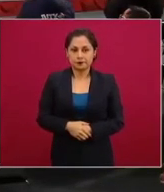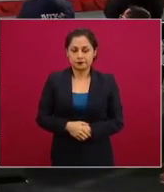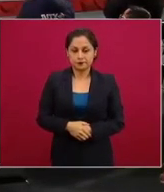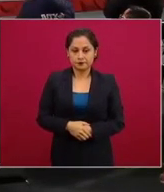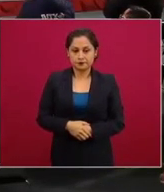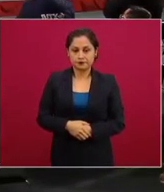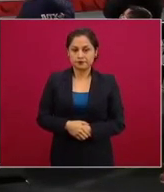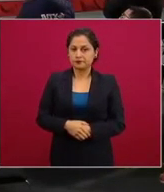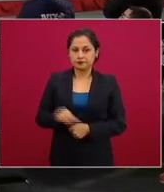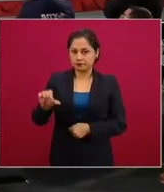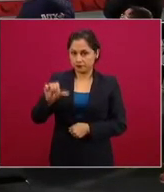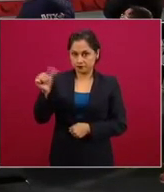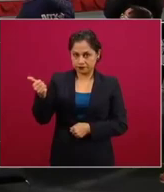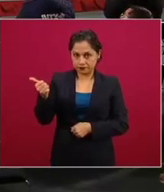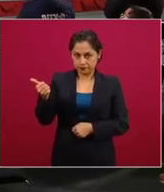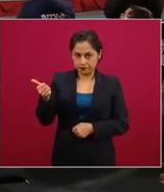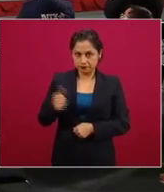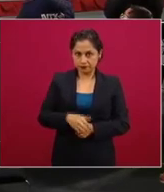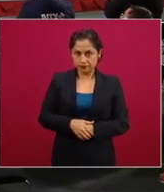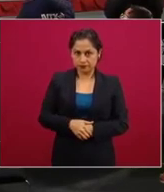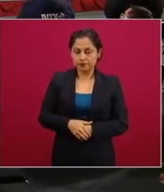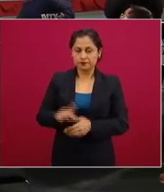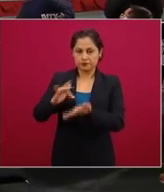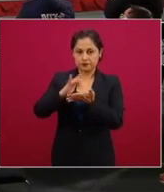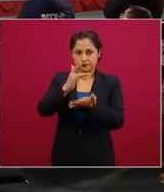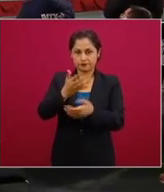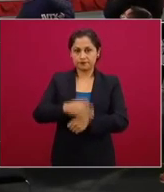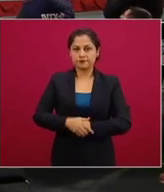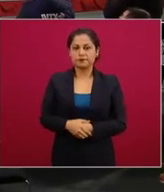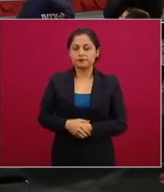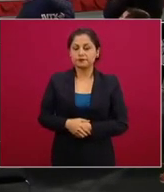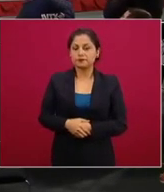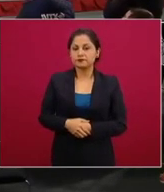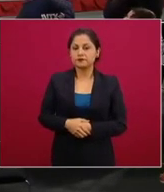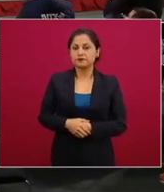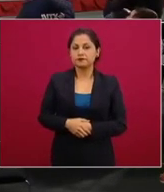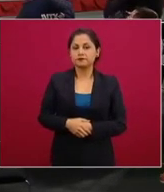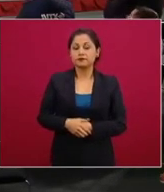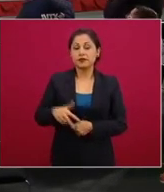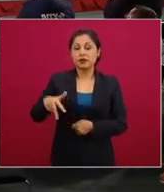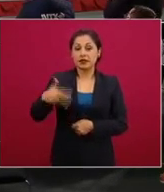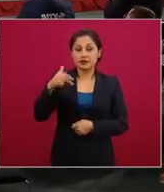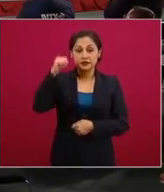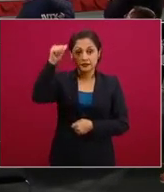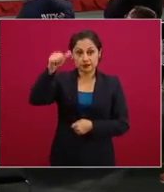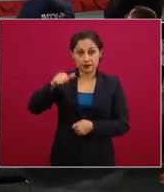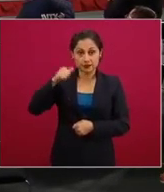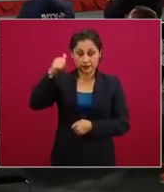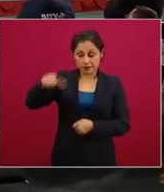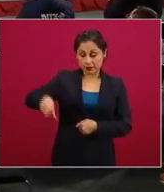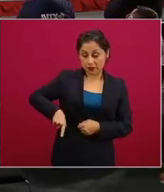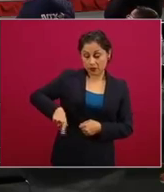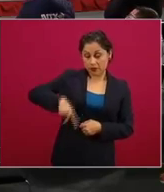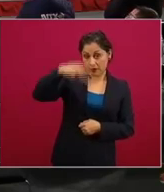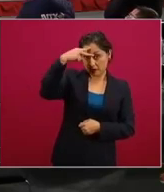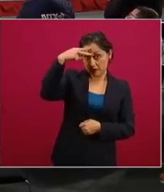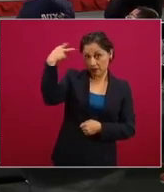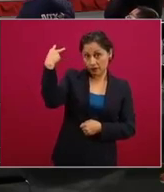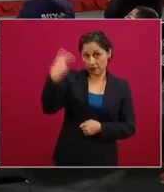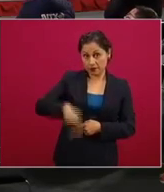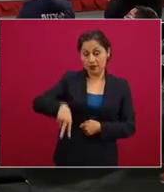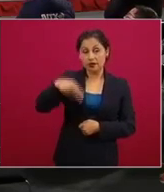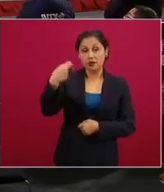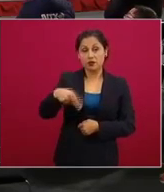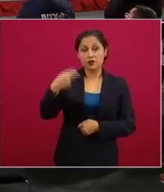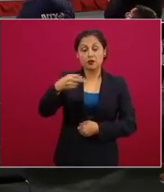No, atrás. Gracias. El 13 de abril. ¿Hay un aparatito? El gobierno de México dio a conocer el acuerdo todos juntos contra